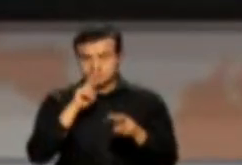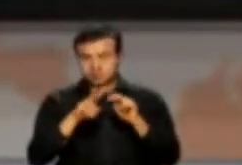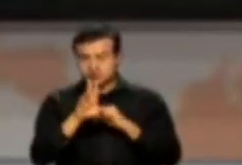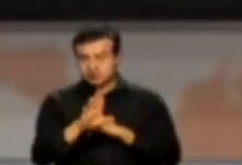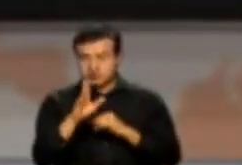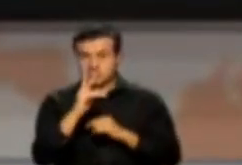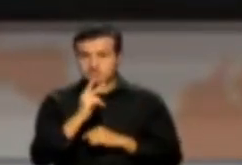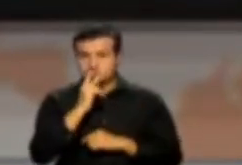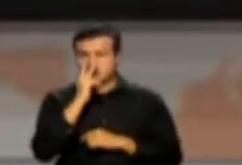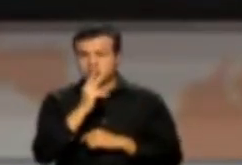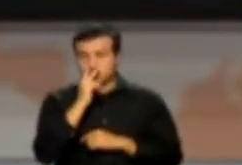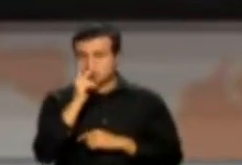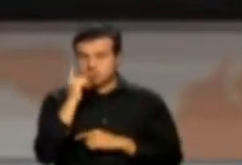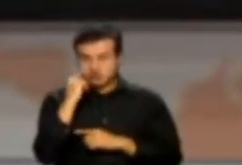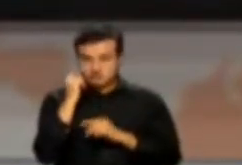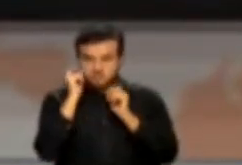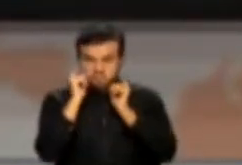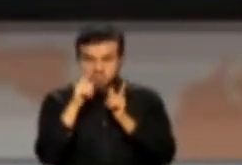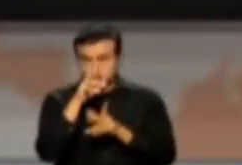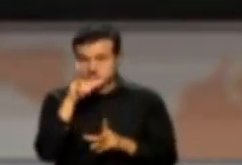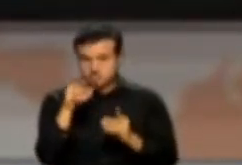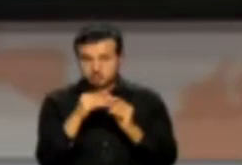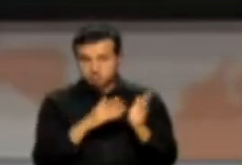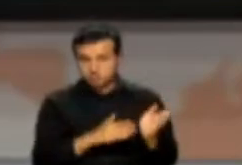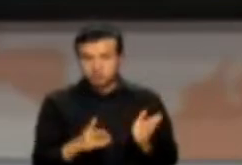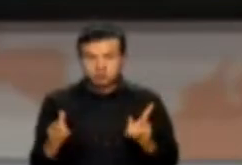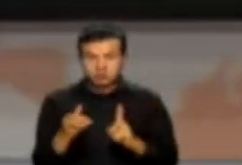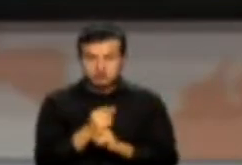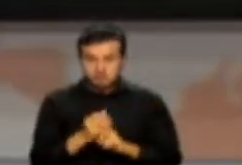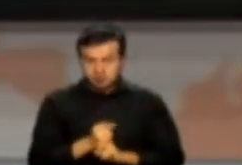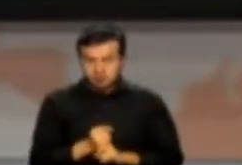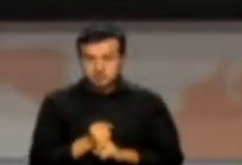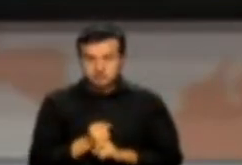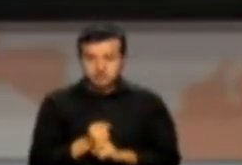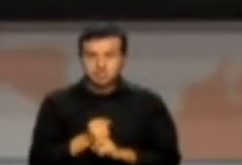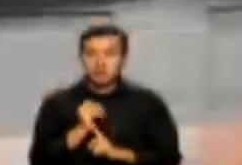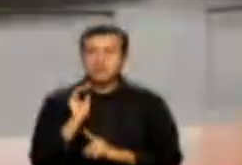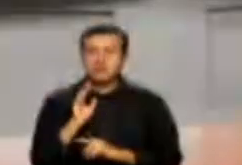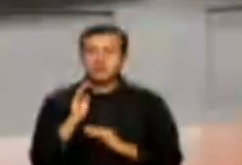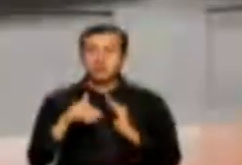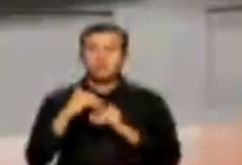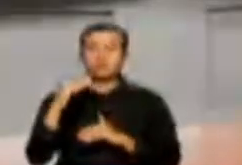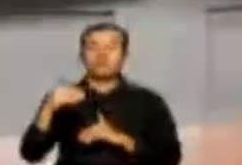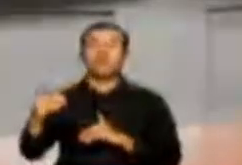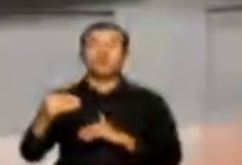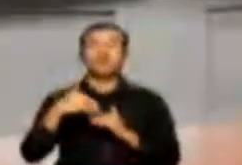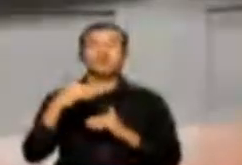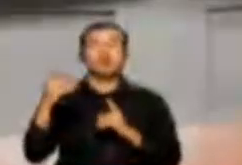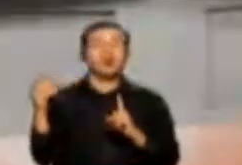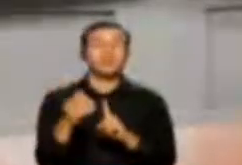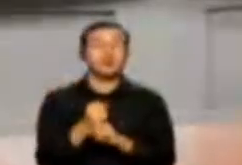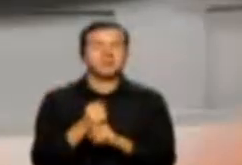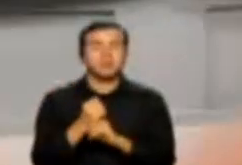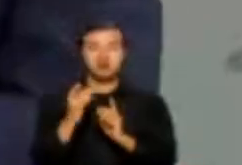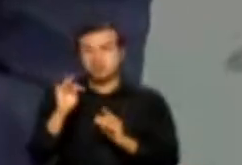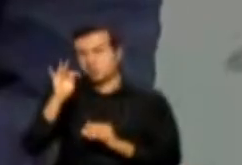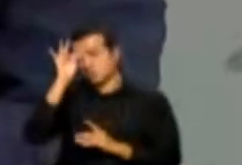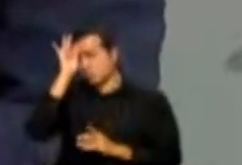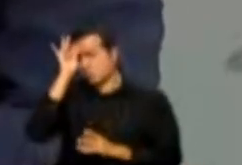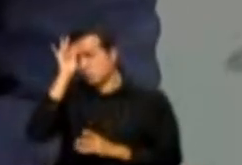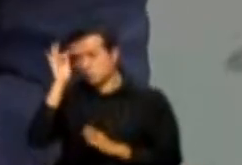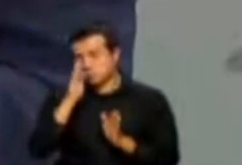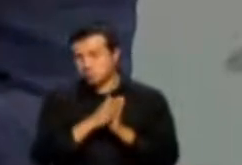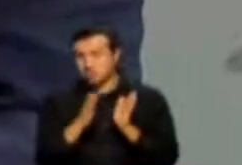inmunosupresión y vigilaremos todos los resultados que vamos teniendo ver cuáles son los próximos hitos en esta carrera